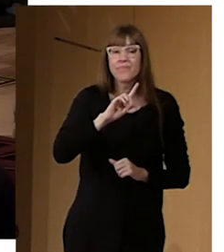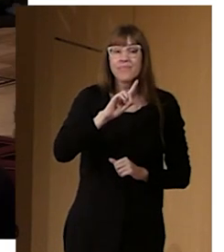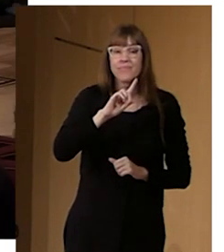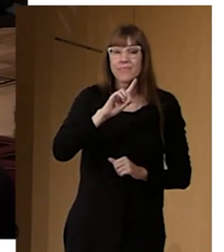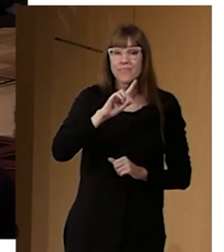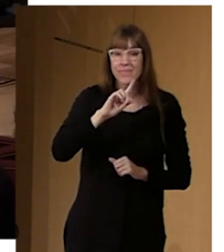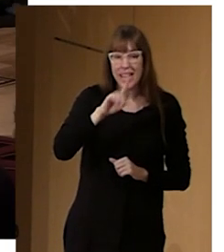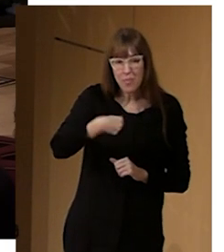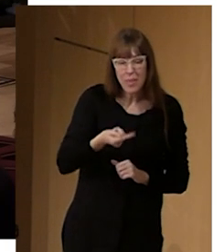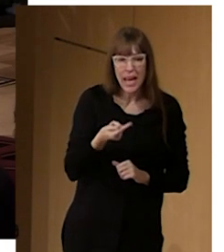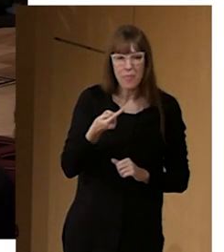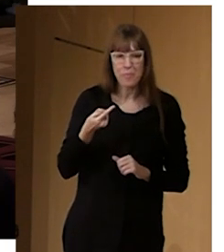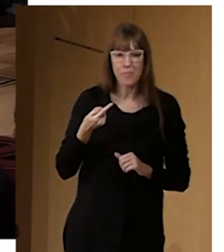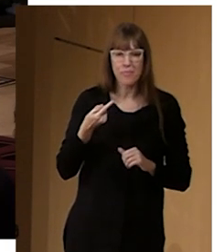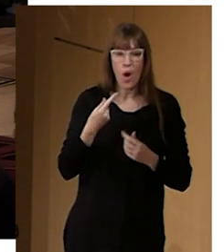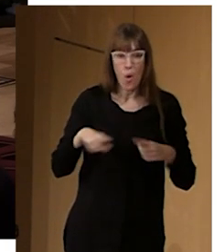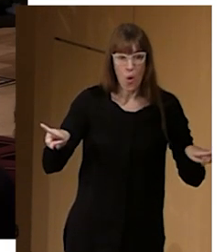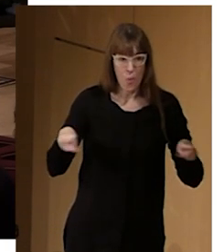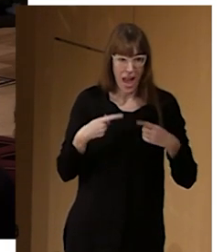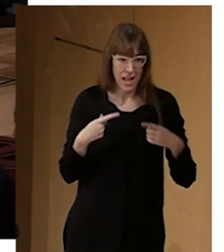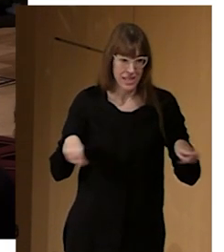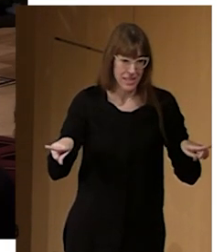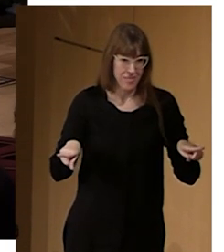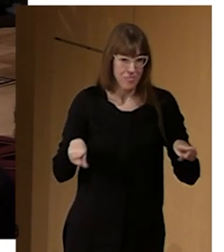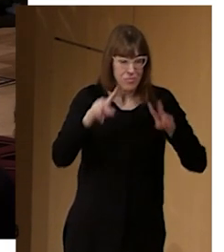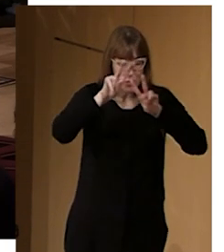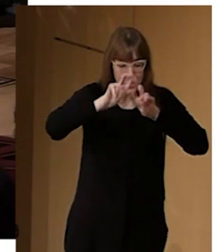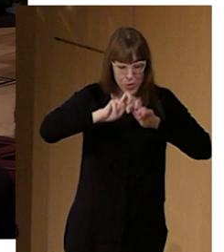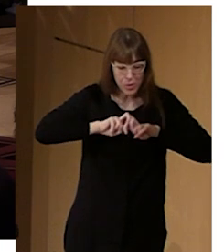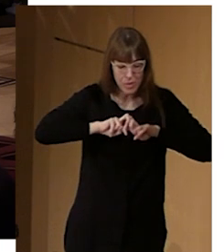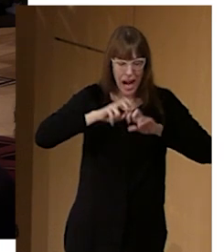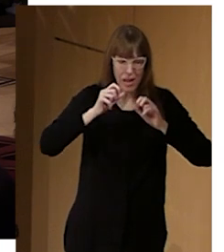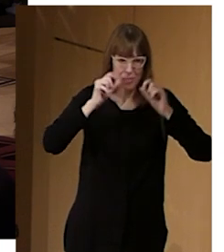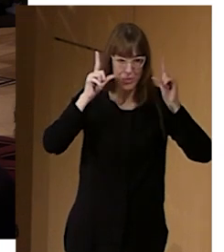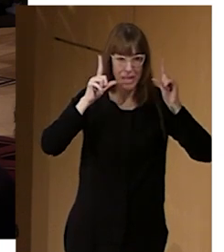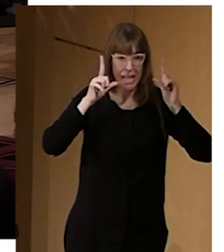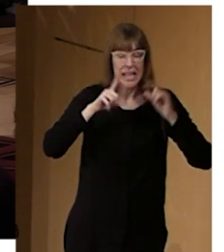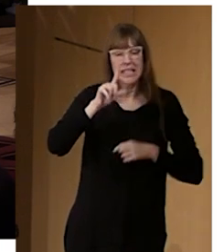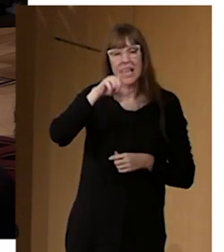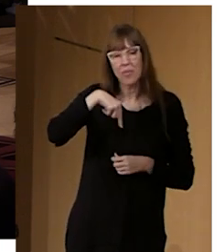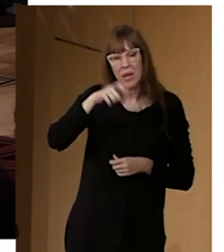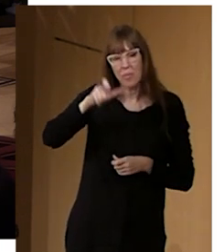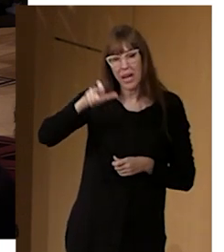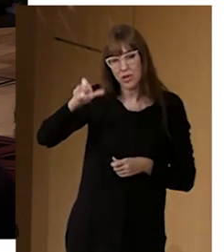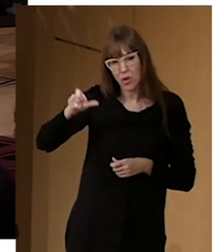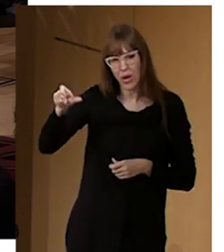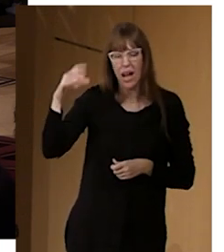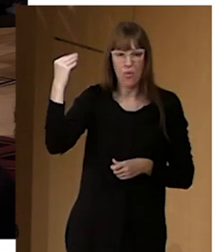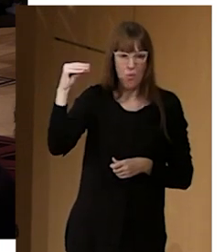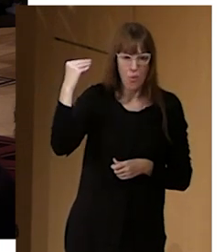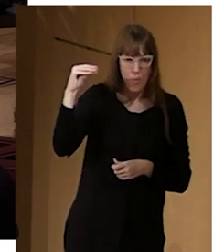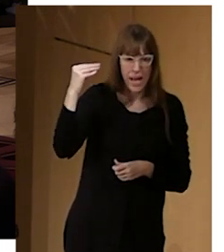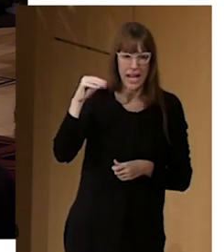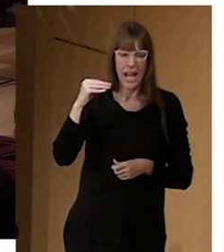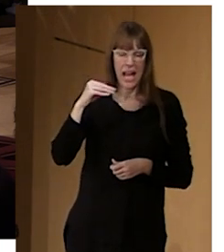sus obras al mismo tiempo tenemos la ocasión de conocer losal emergentes de directores y solistas eh